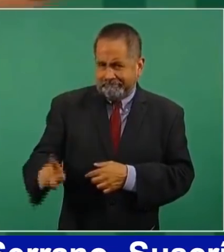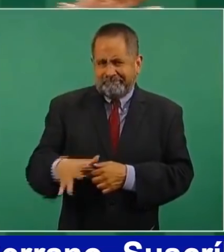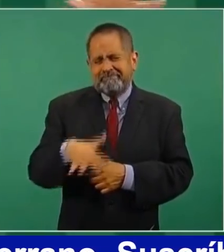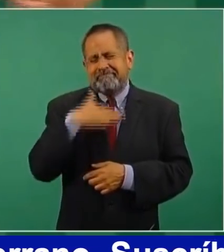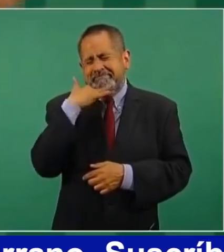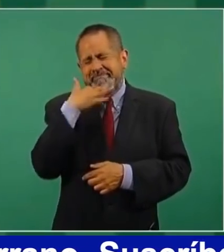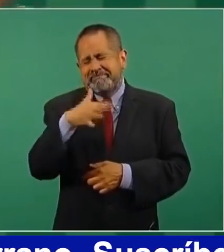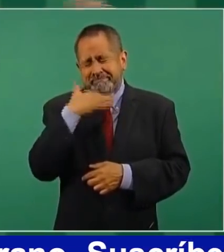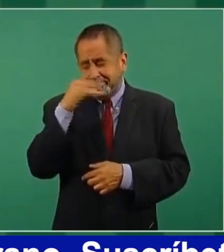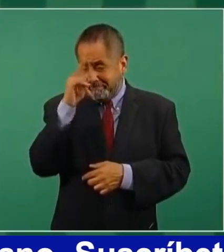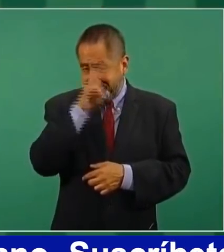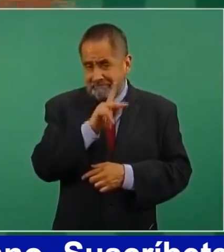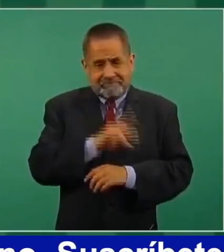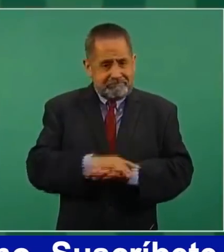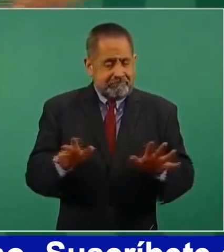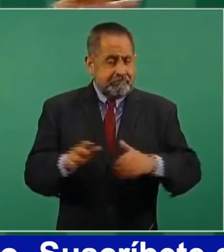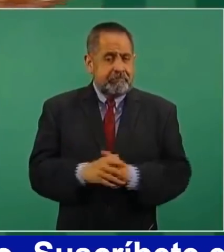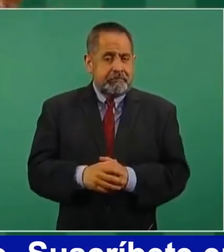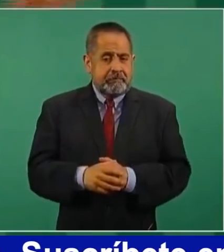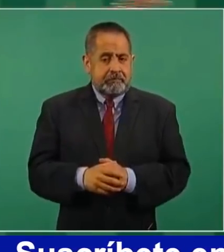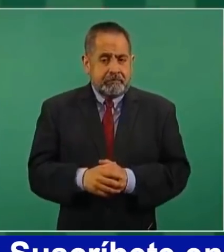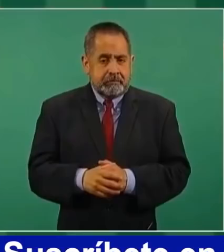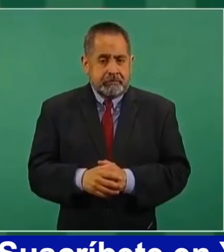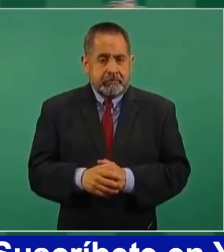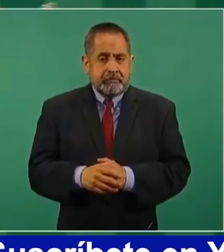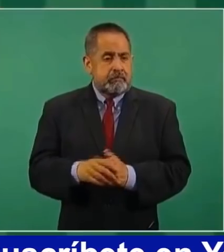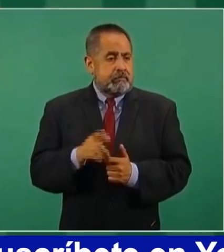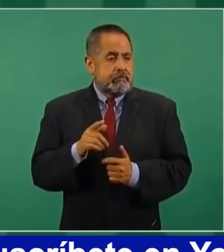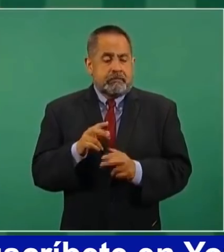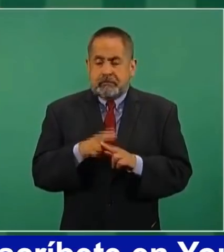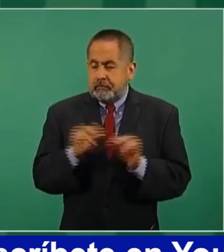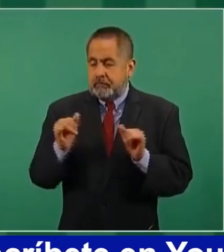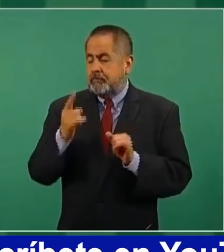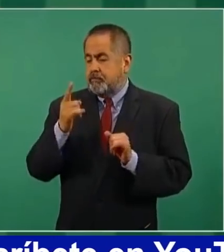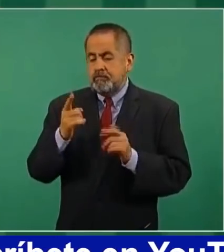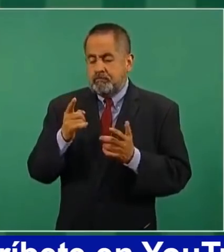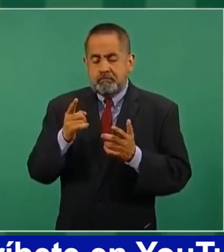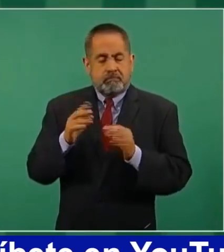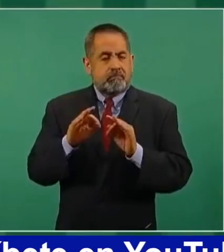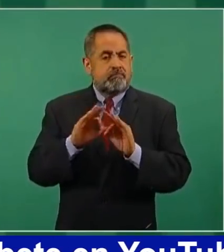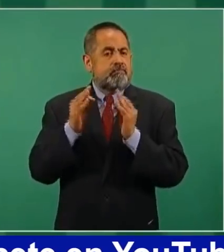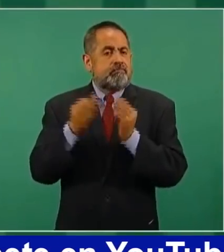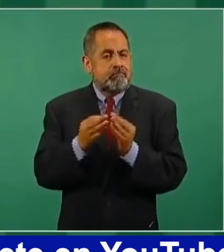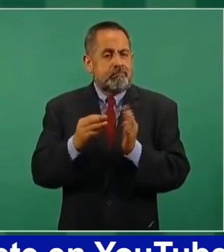No, incluso ningún modelo económico aguanta